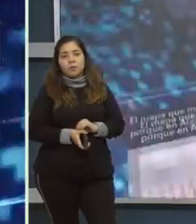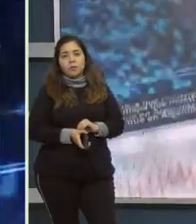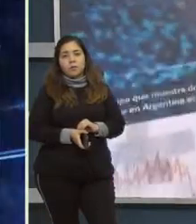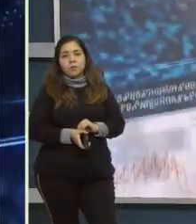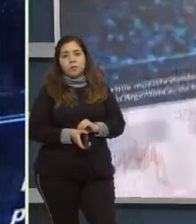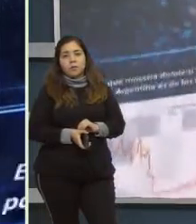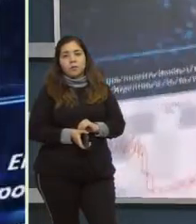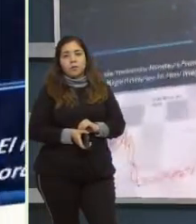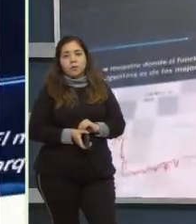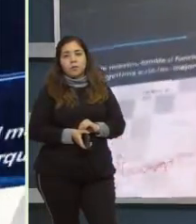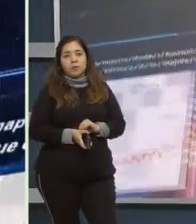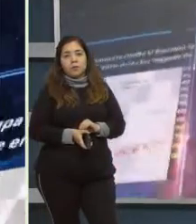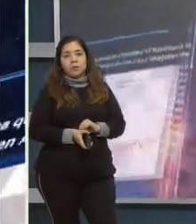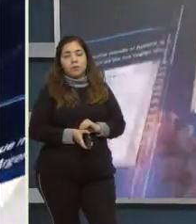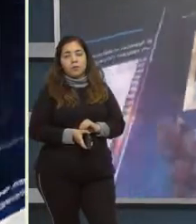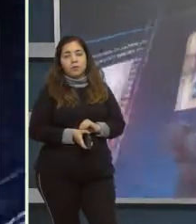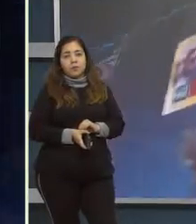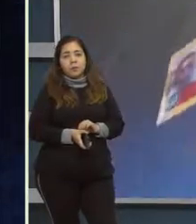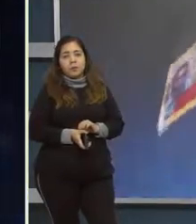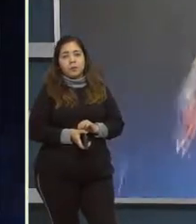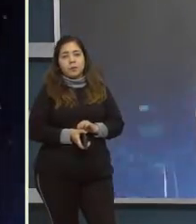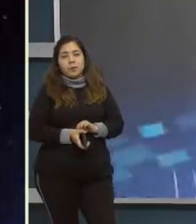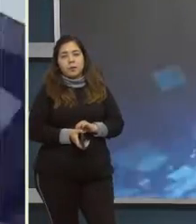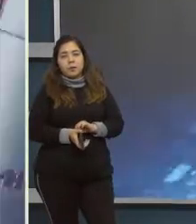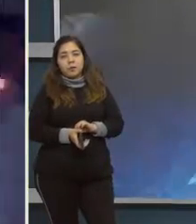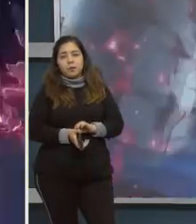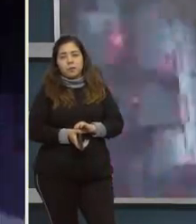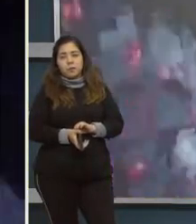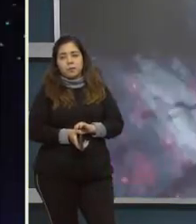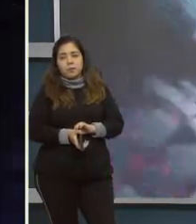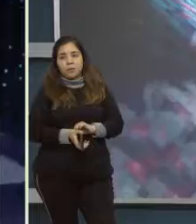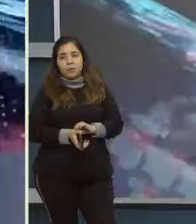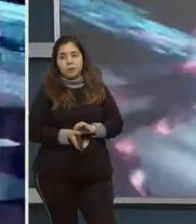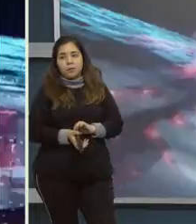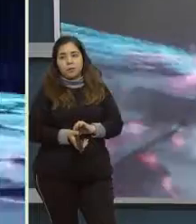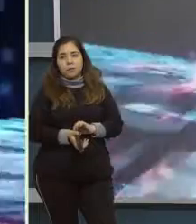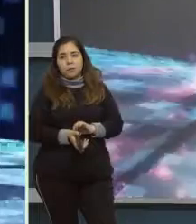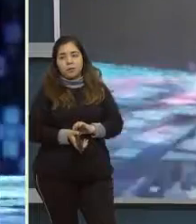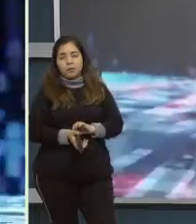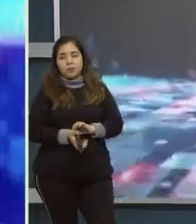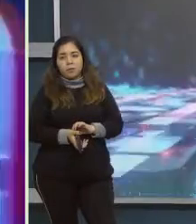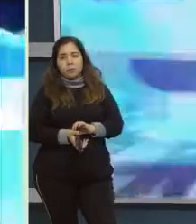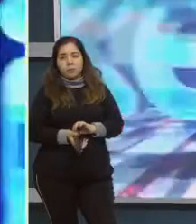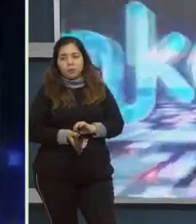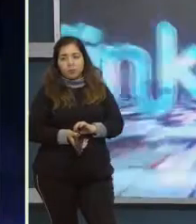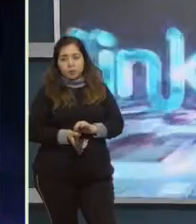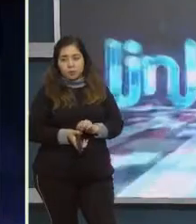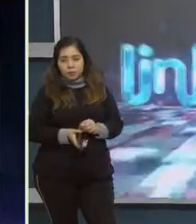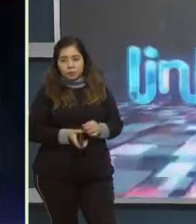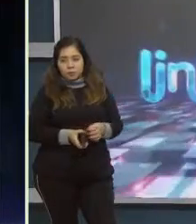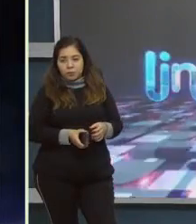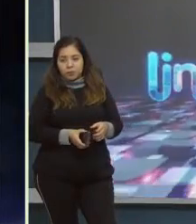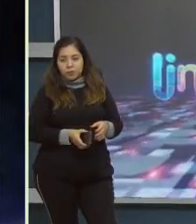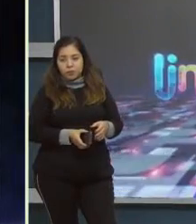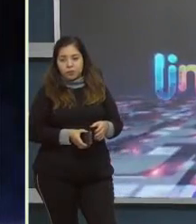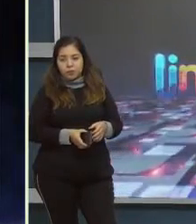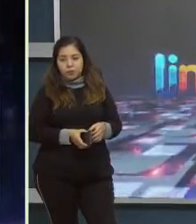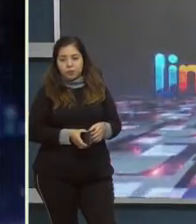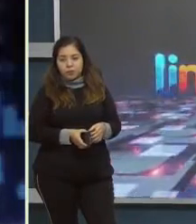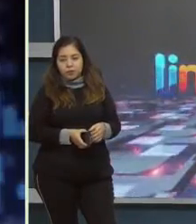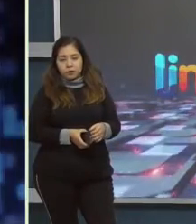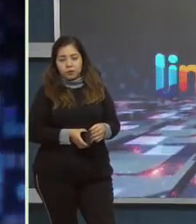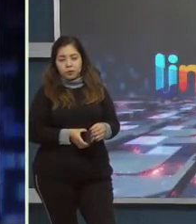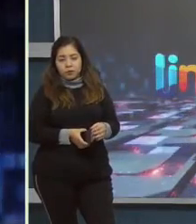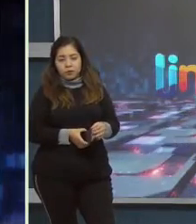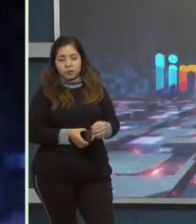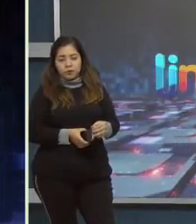y como tienen relación con las cooperadoras de padres o de egresados, se les